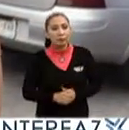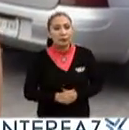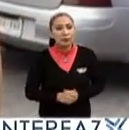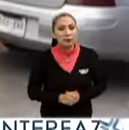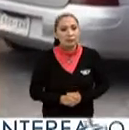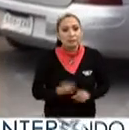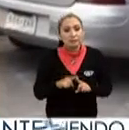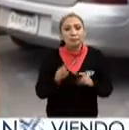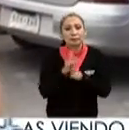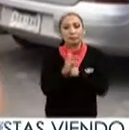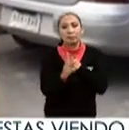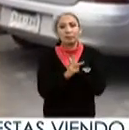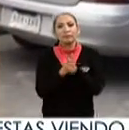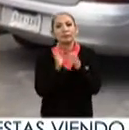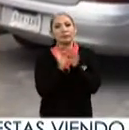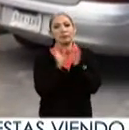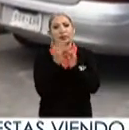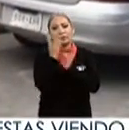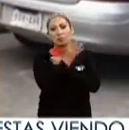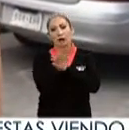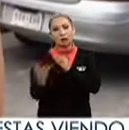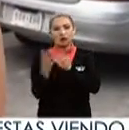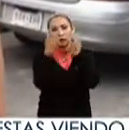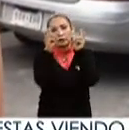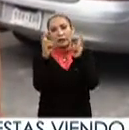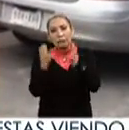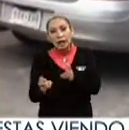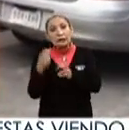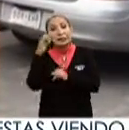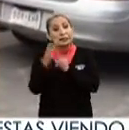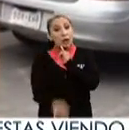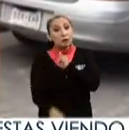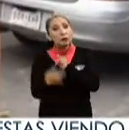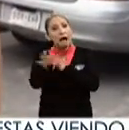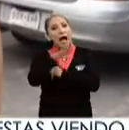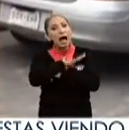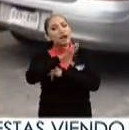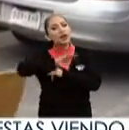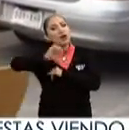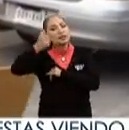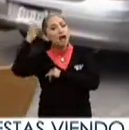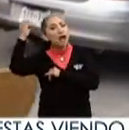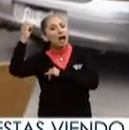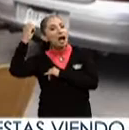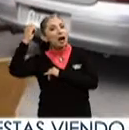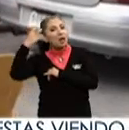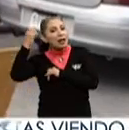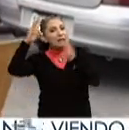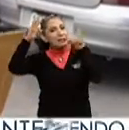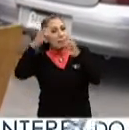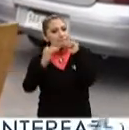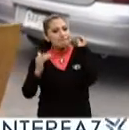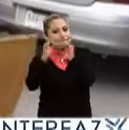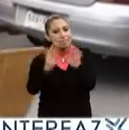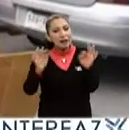ponentes de diferentes países discutirán estos 4 temas. Al final, habrá otra conferencia magistral que se